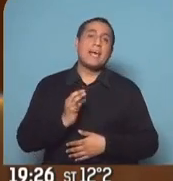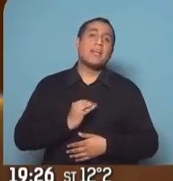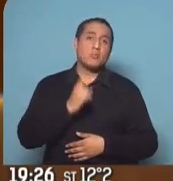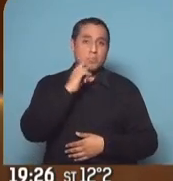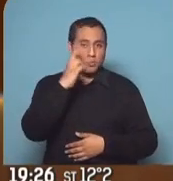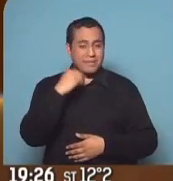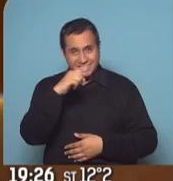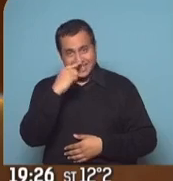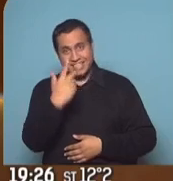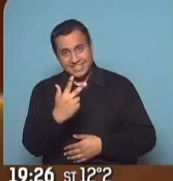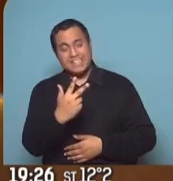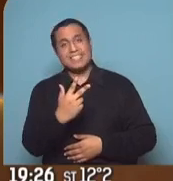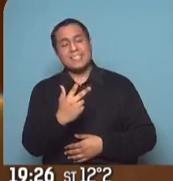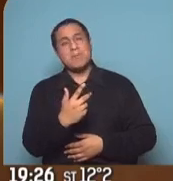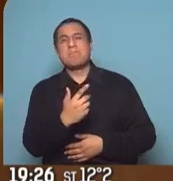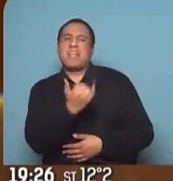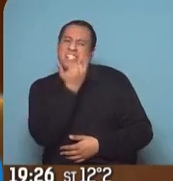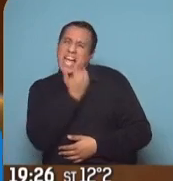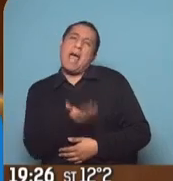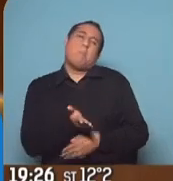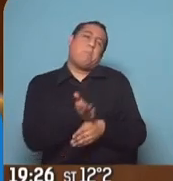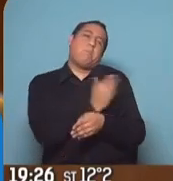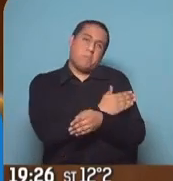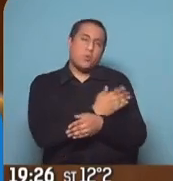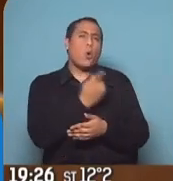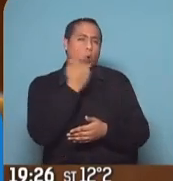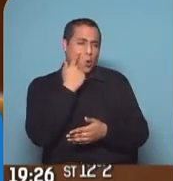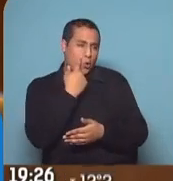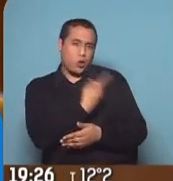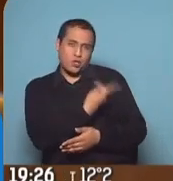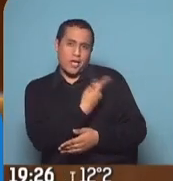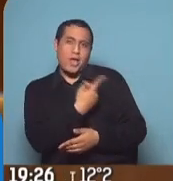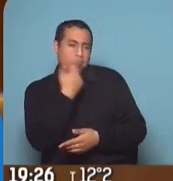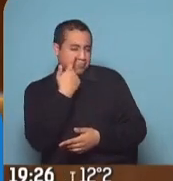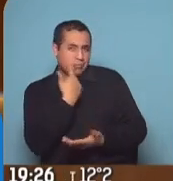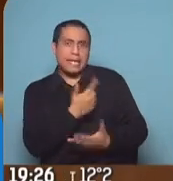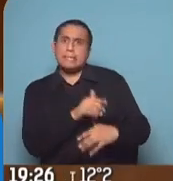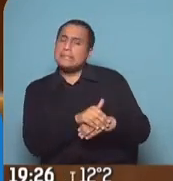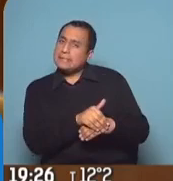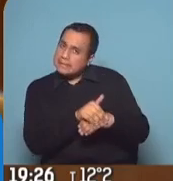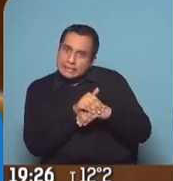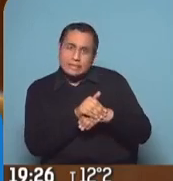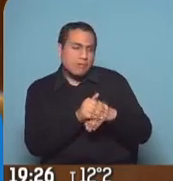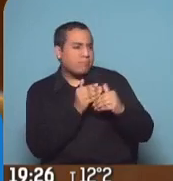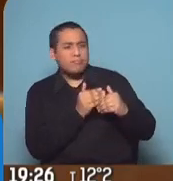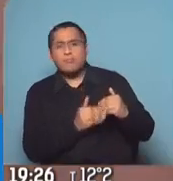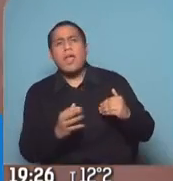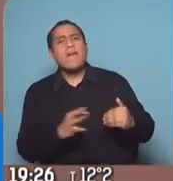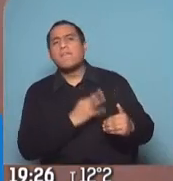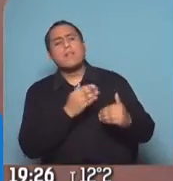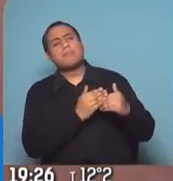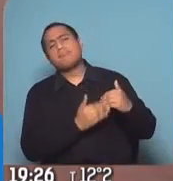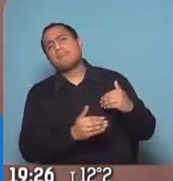y además ya nos conocíamos de antes, o sea que es una amistad que siguió a lo largo de toda la vida.